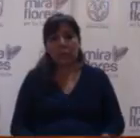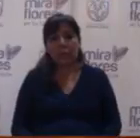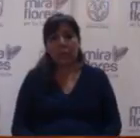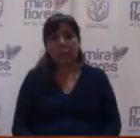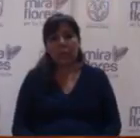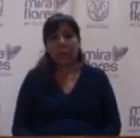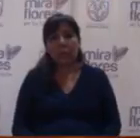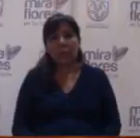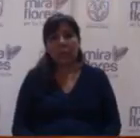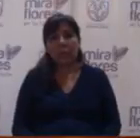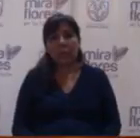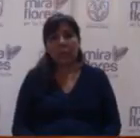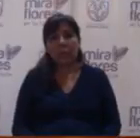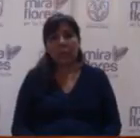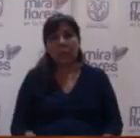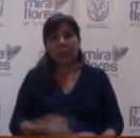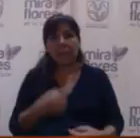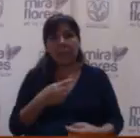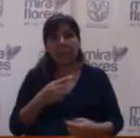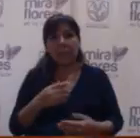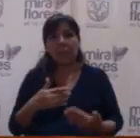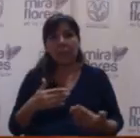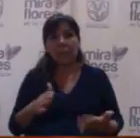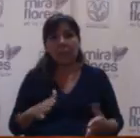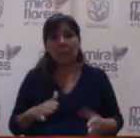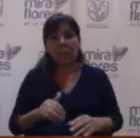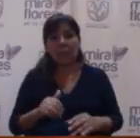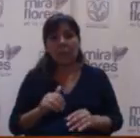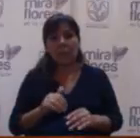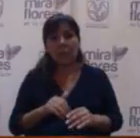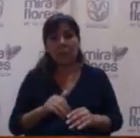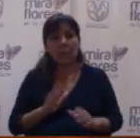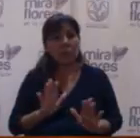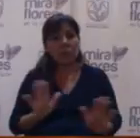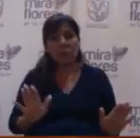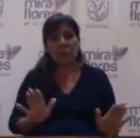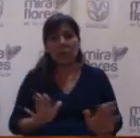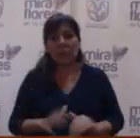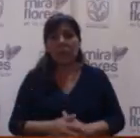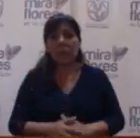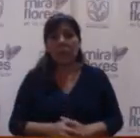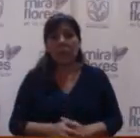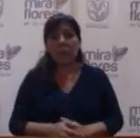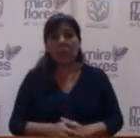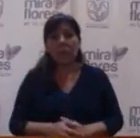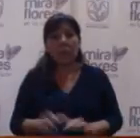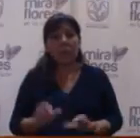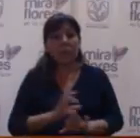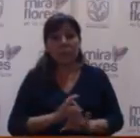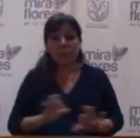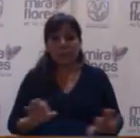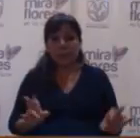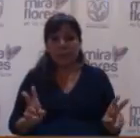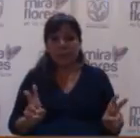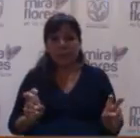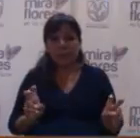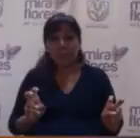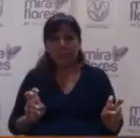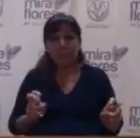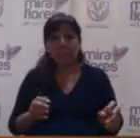No, ya se aprobó. Ya se aprobó eso, ya lo hemos votado. No hay más temas entonces, ¿no? Es todo, señor alcalde. Muy bien, no habiendo más temas que tratar, voy